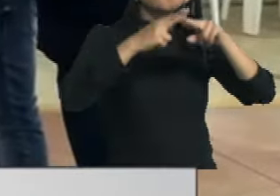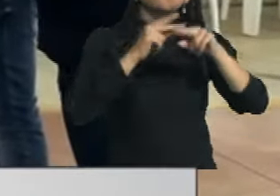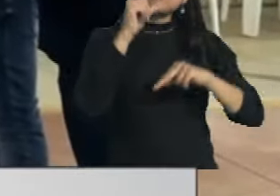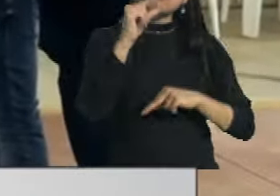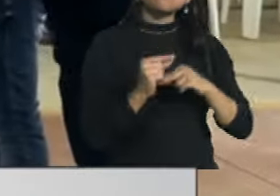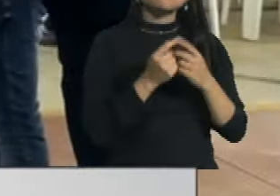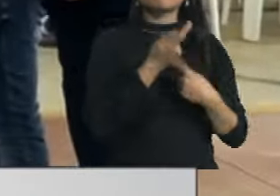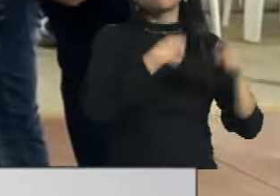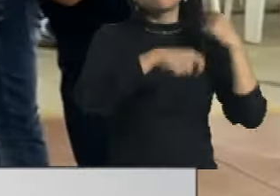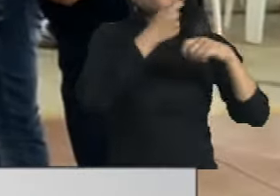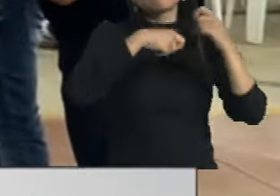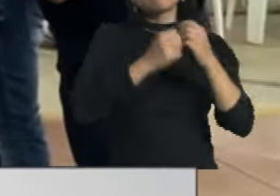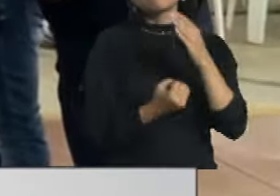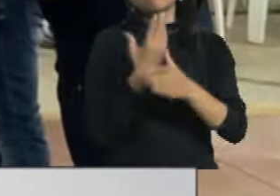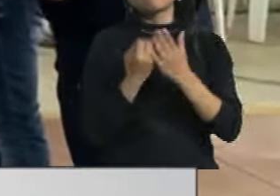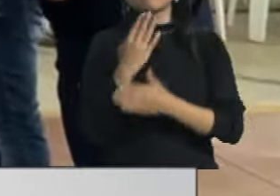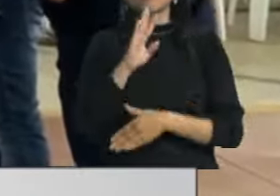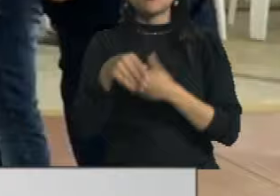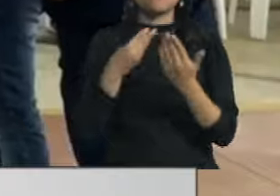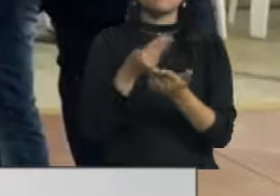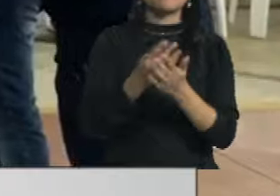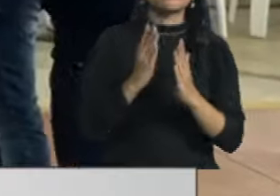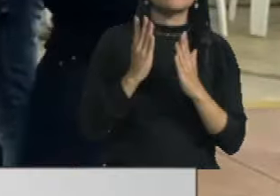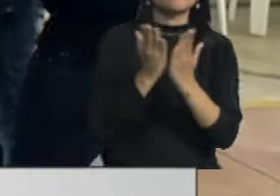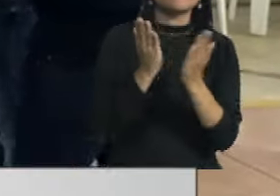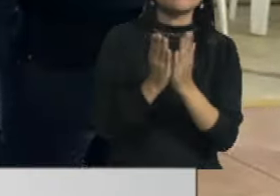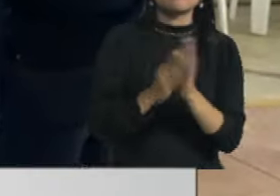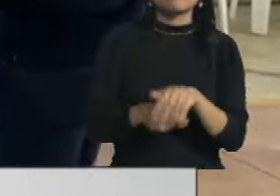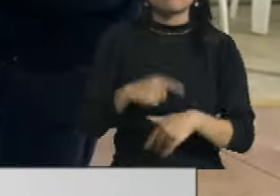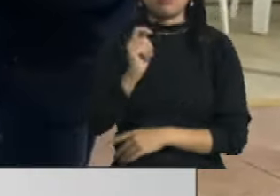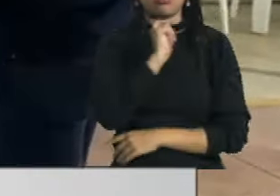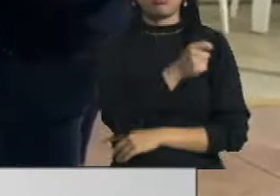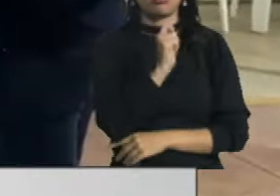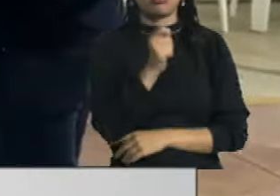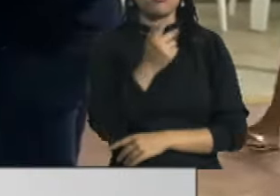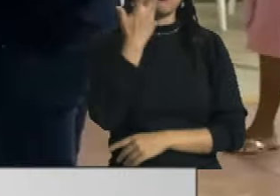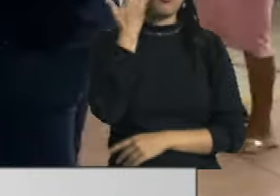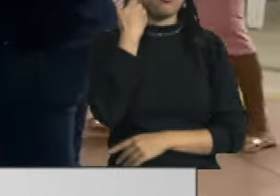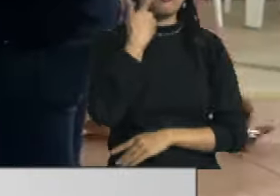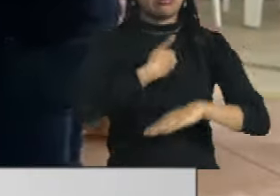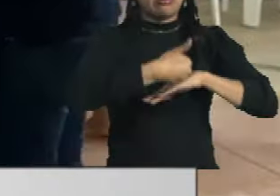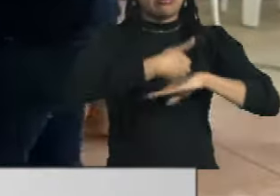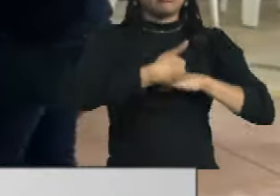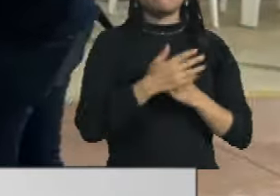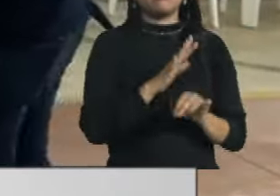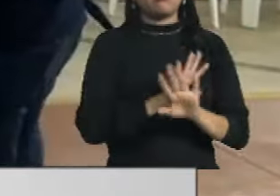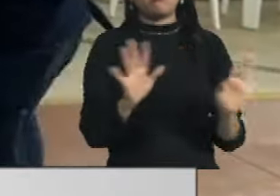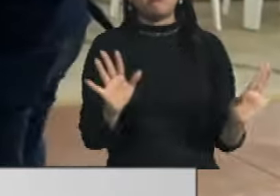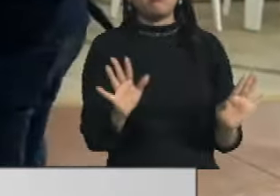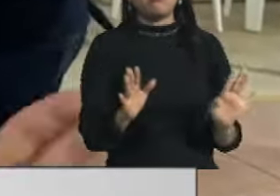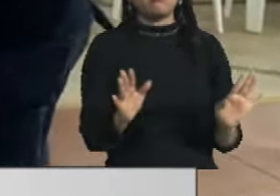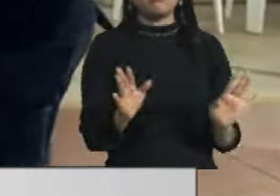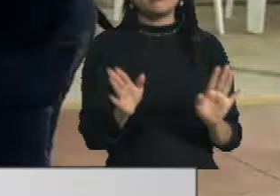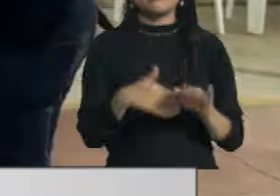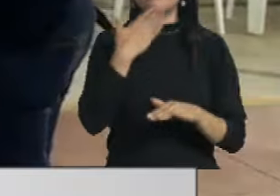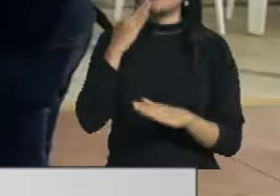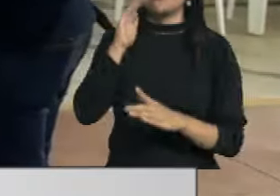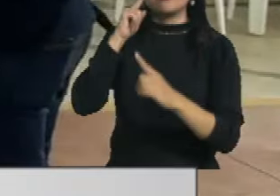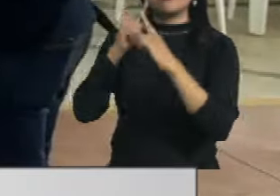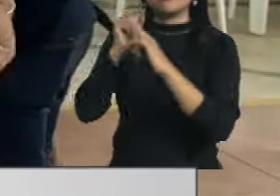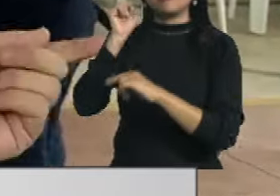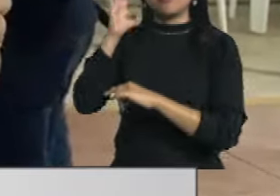quieran, garantizar la educación de sus hijos, no más pagadiarios que cobran, que abusan de la gente, créditos a